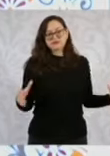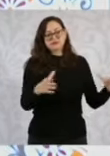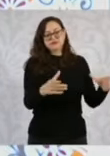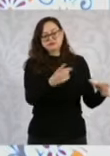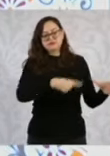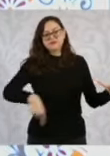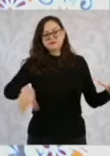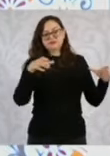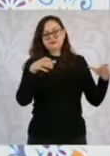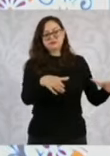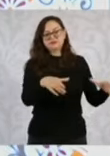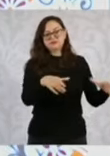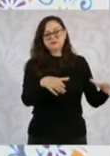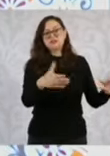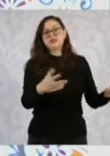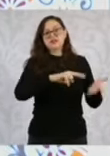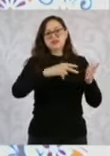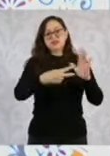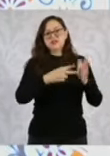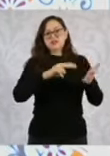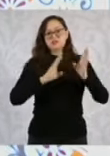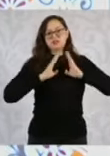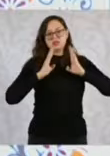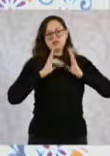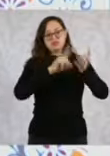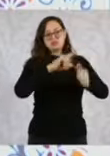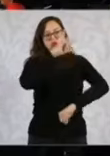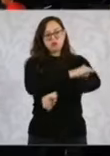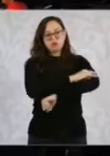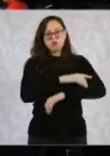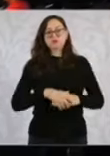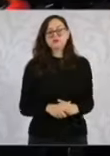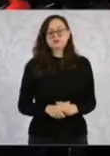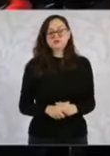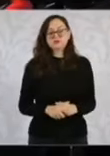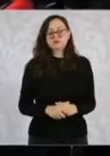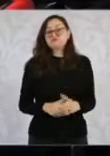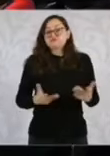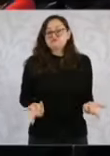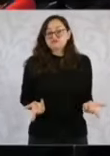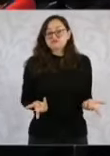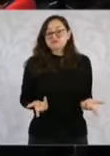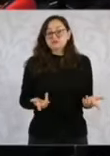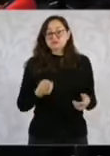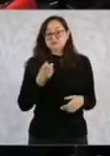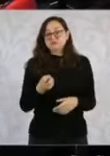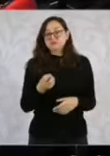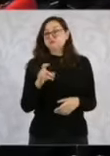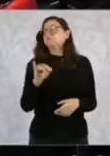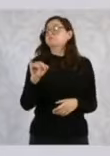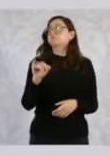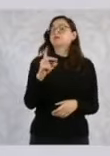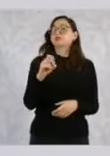agrupamiento Felipe Ángeles de Ingenieros Militares. Vamos a seguir trabajando con ellos en distintas obras de infraestructura.